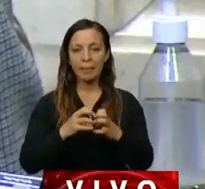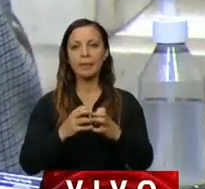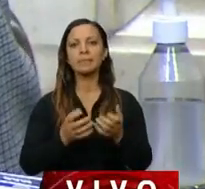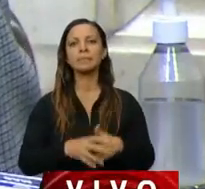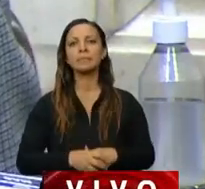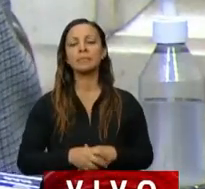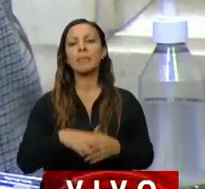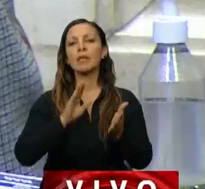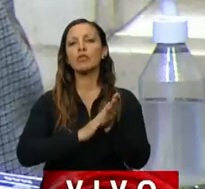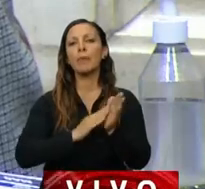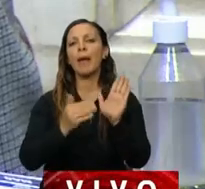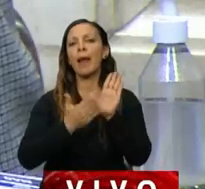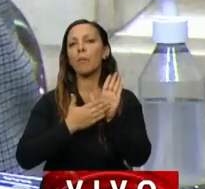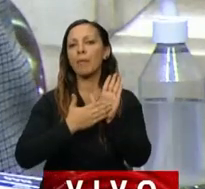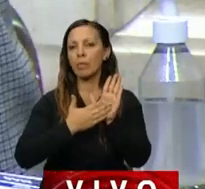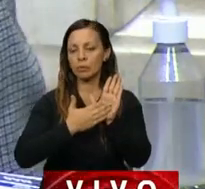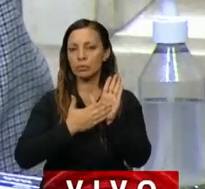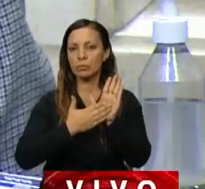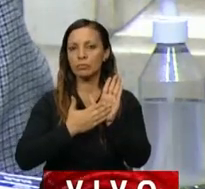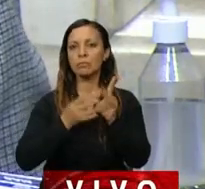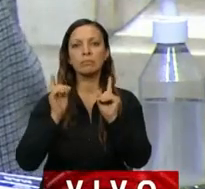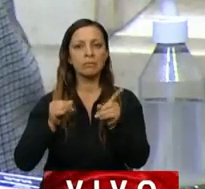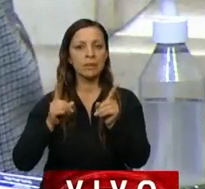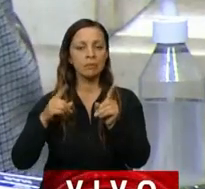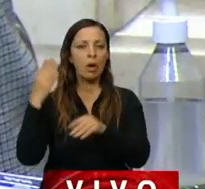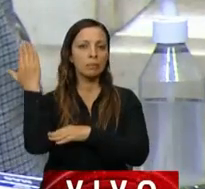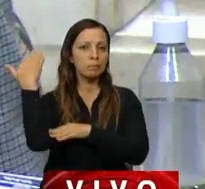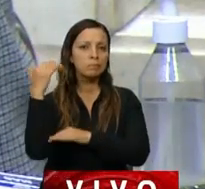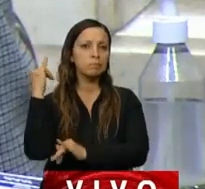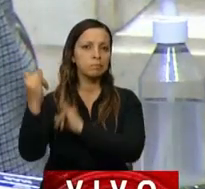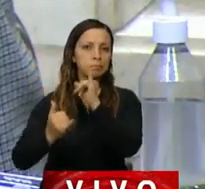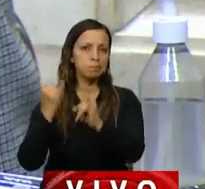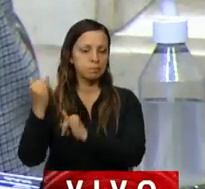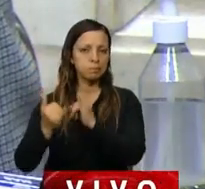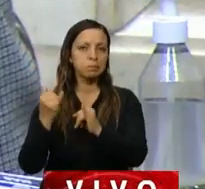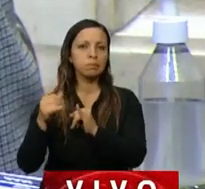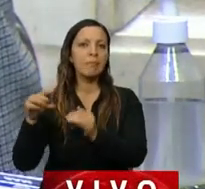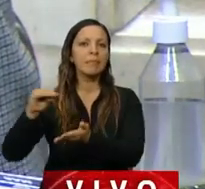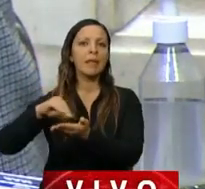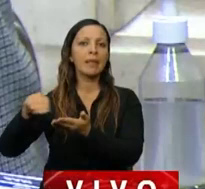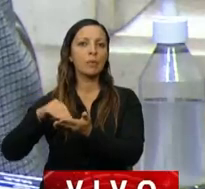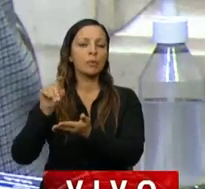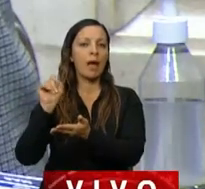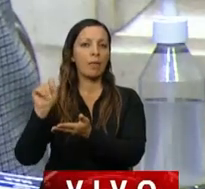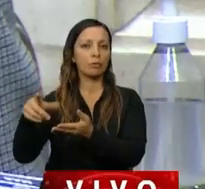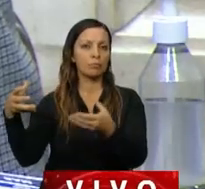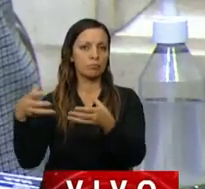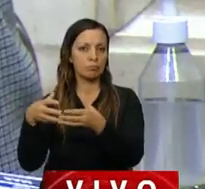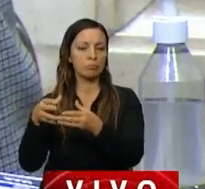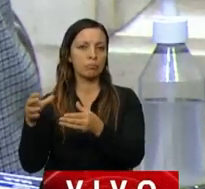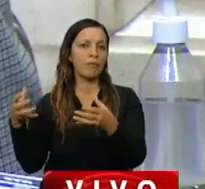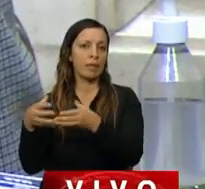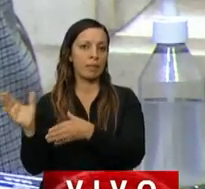referidas a los argumentos que han planteado los diputados del oficialismo